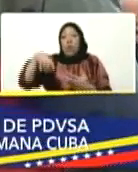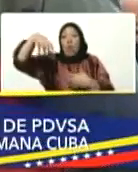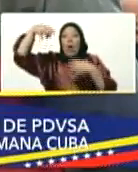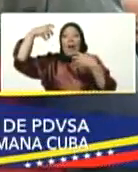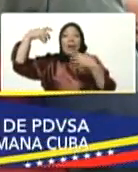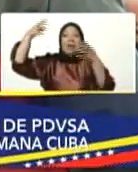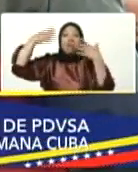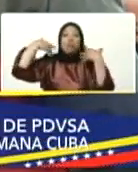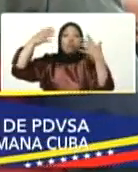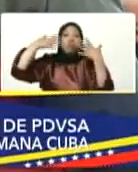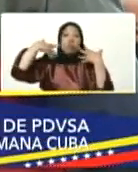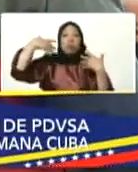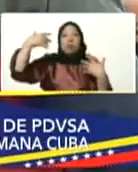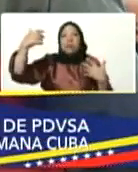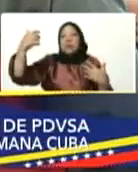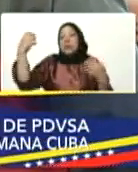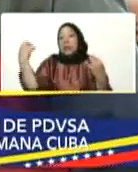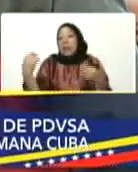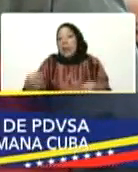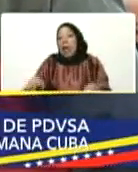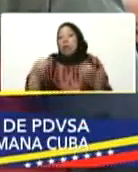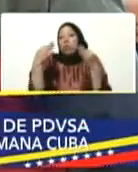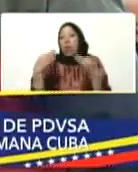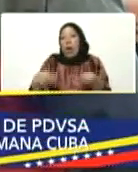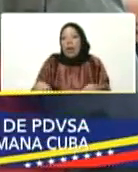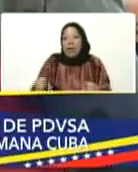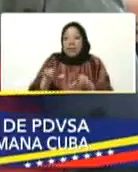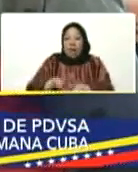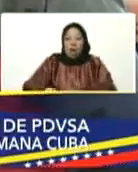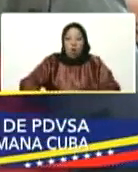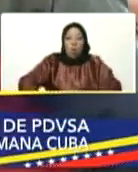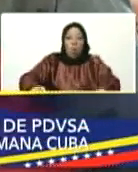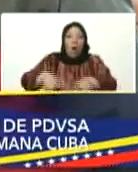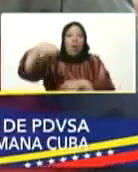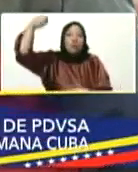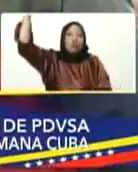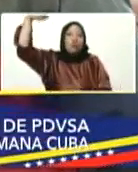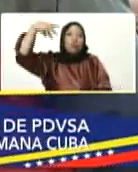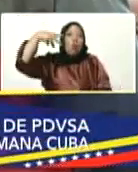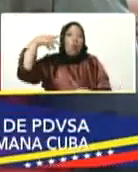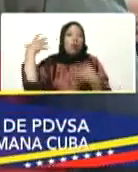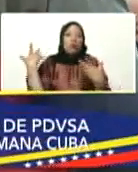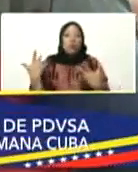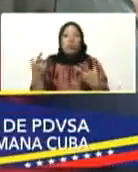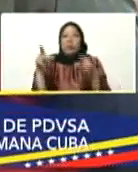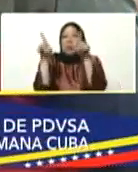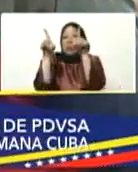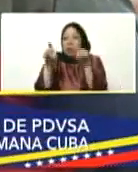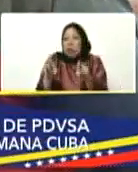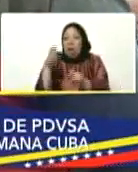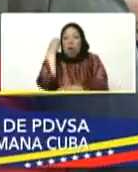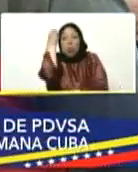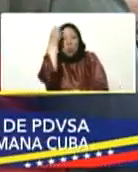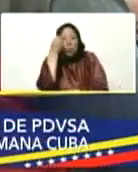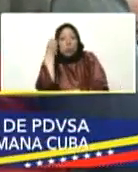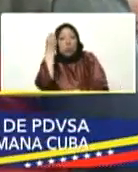meteorológico, condiciones de la naturaleza, condiciones del terreno. Allí se puso a prueba toda la